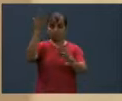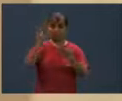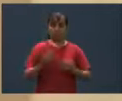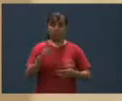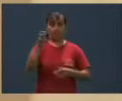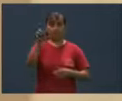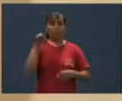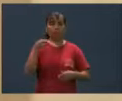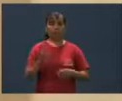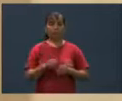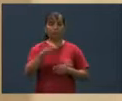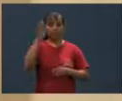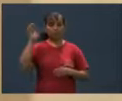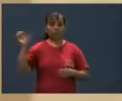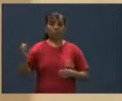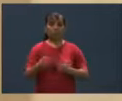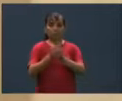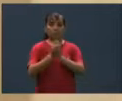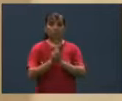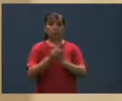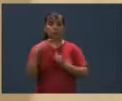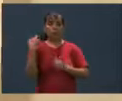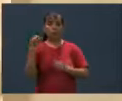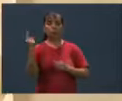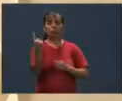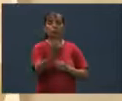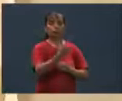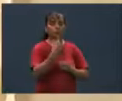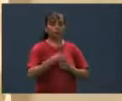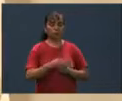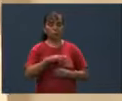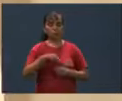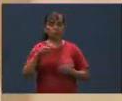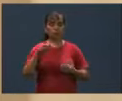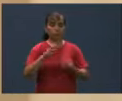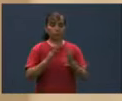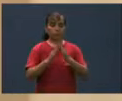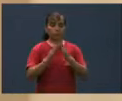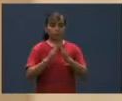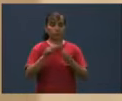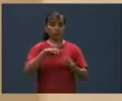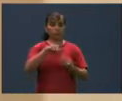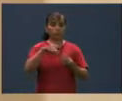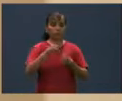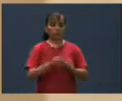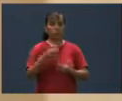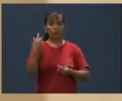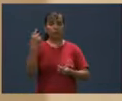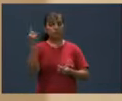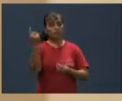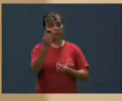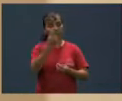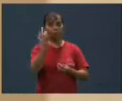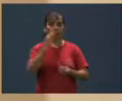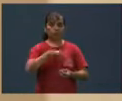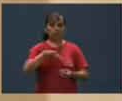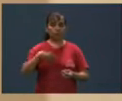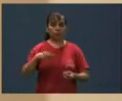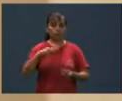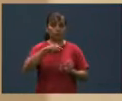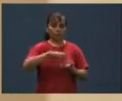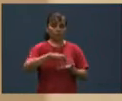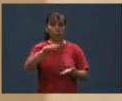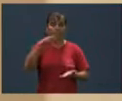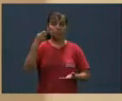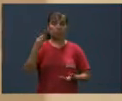Oramos además por ustedes, sus hogares y familias, por todo nuestro país, para que cese la violencia.